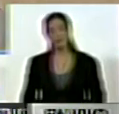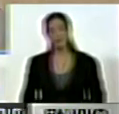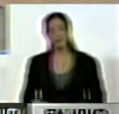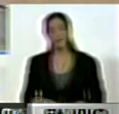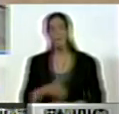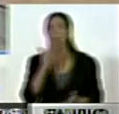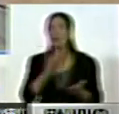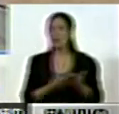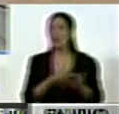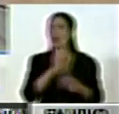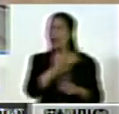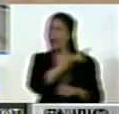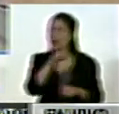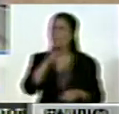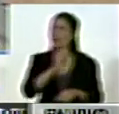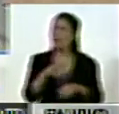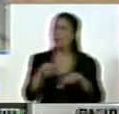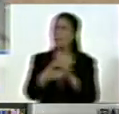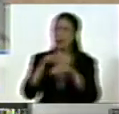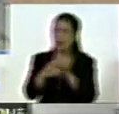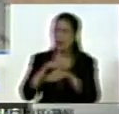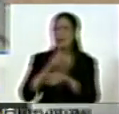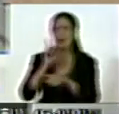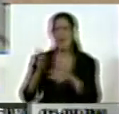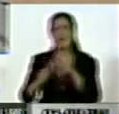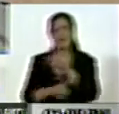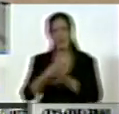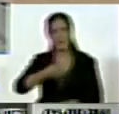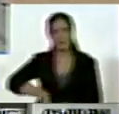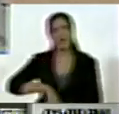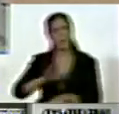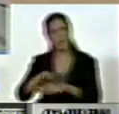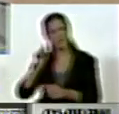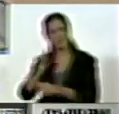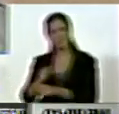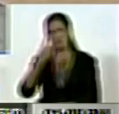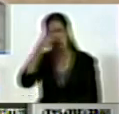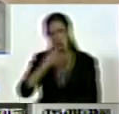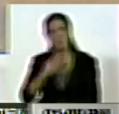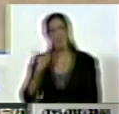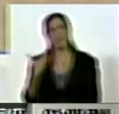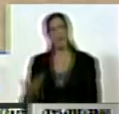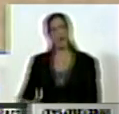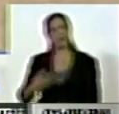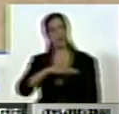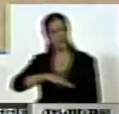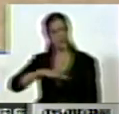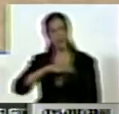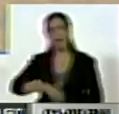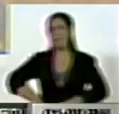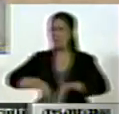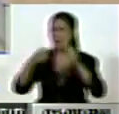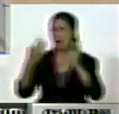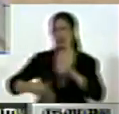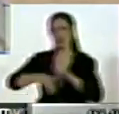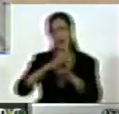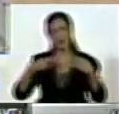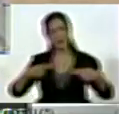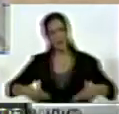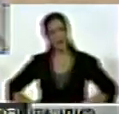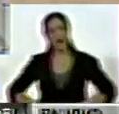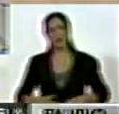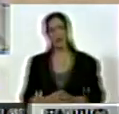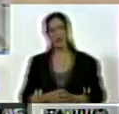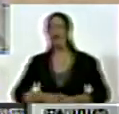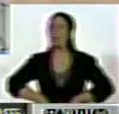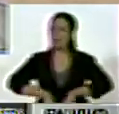excusas a Venezuela y al vicepresidente porque se ha atacado su honor, su reputación, se le han violentado sus derechos humanos, se